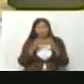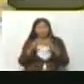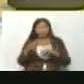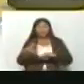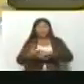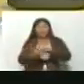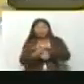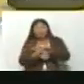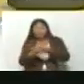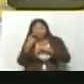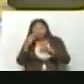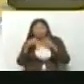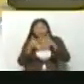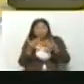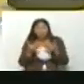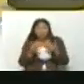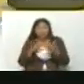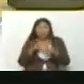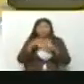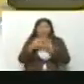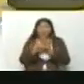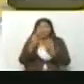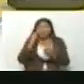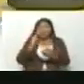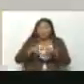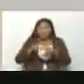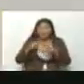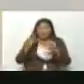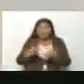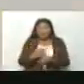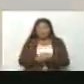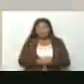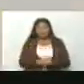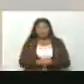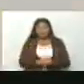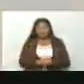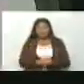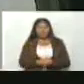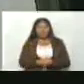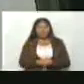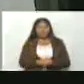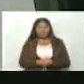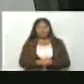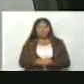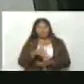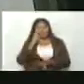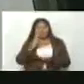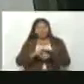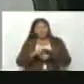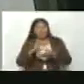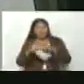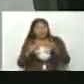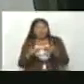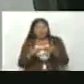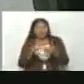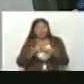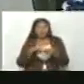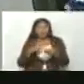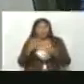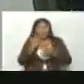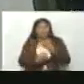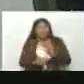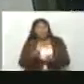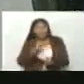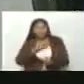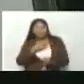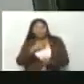generaron muchísimos comentarios. ¿Cuál es la situación en este momento? Hay una realidad. Hay una realidad existente, es una realidad que no se puede escapar, de